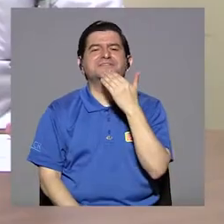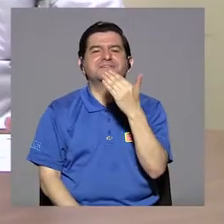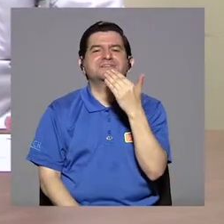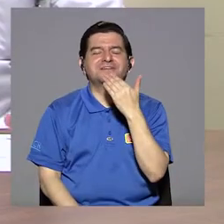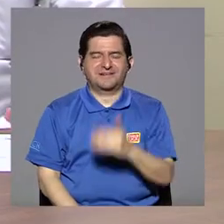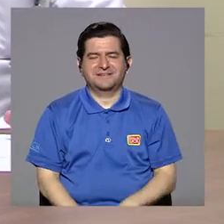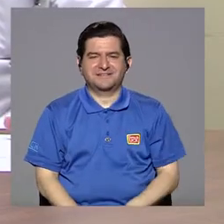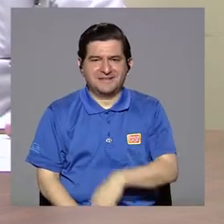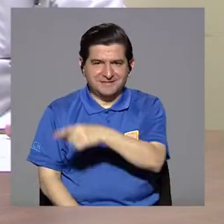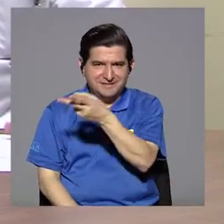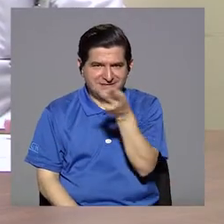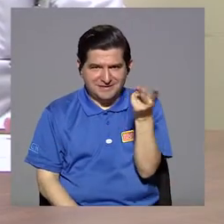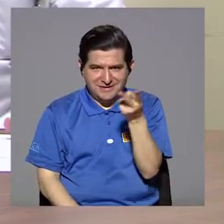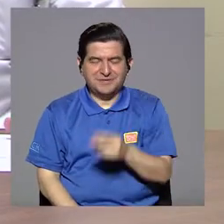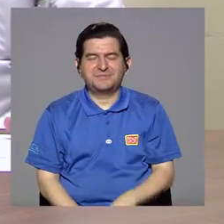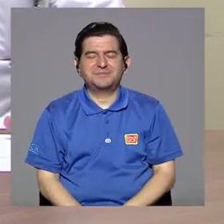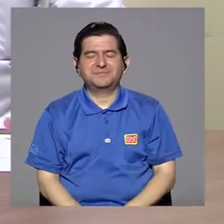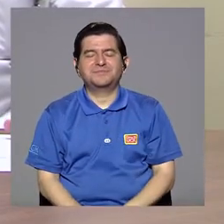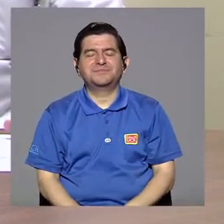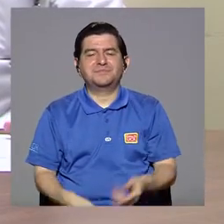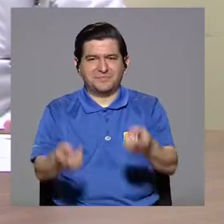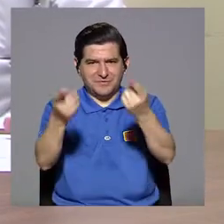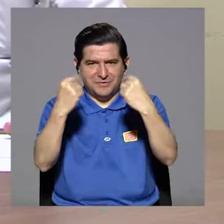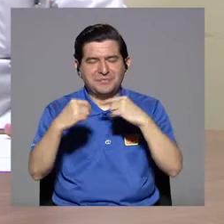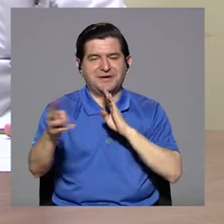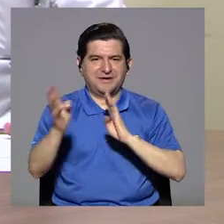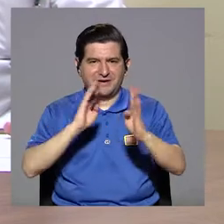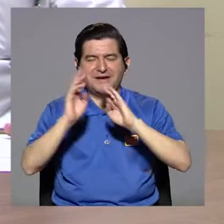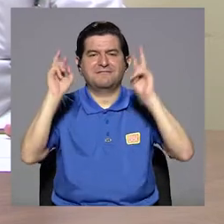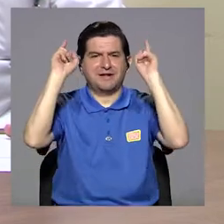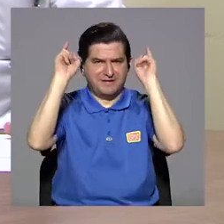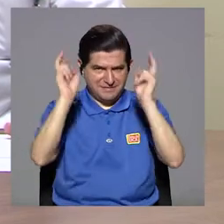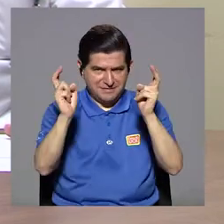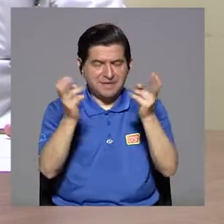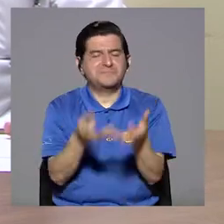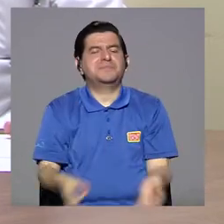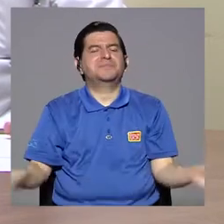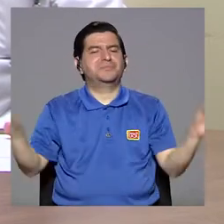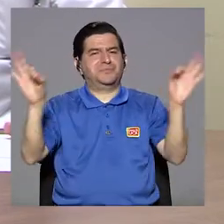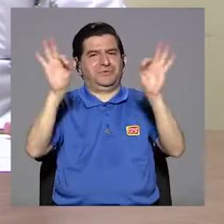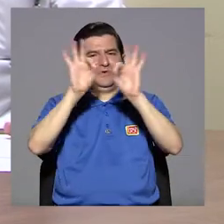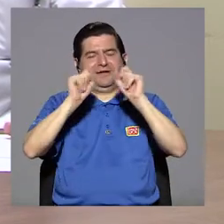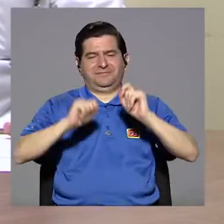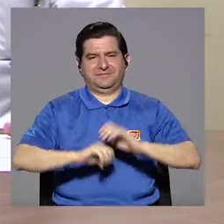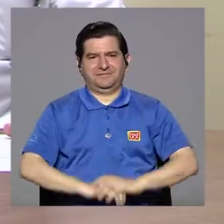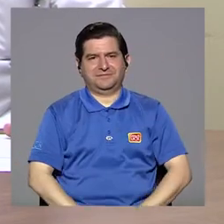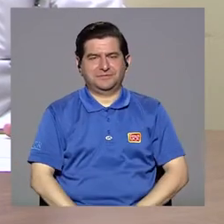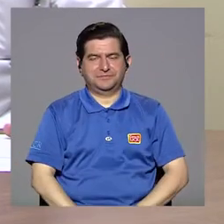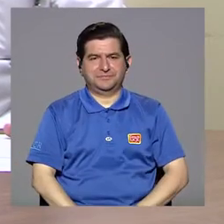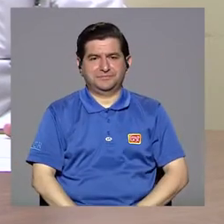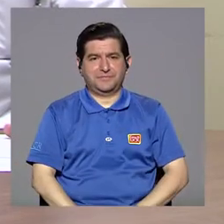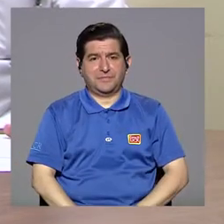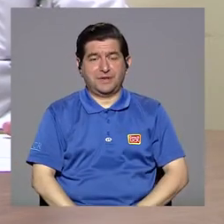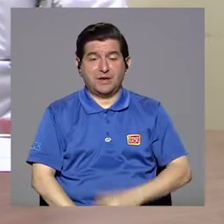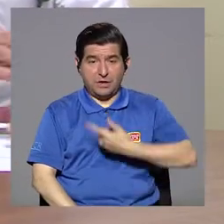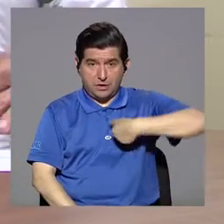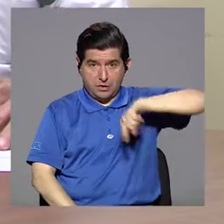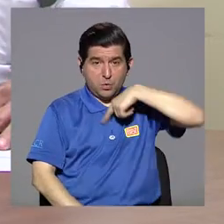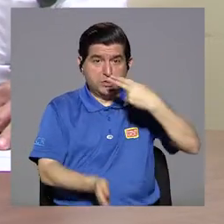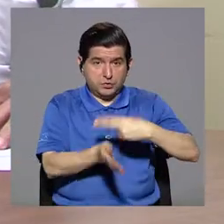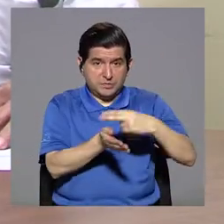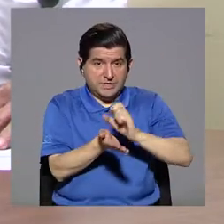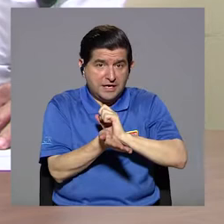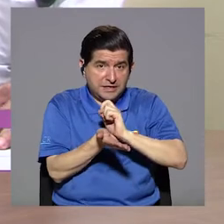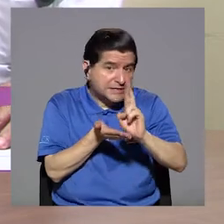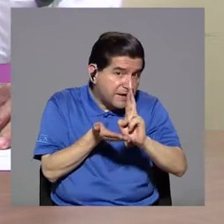ustedes por estar aquí con nosotros para hablar un poquito de un tema que creo que es importante porque nuestro hospital san